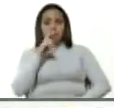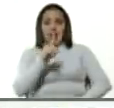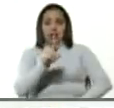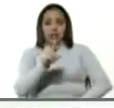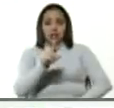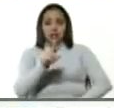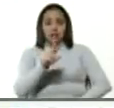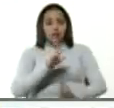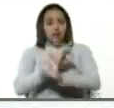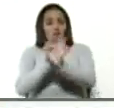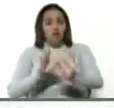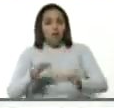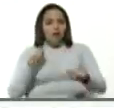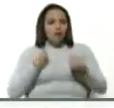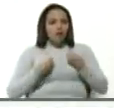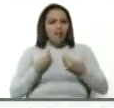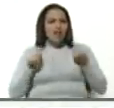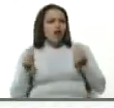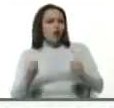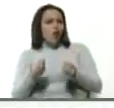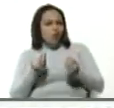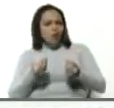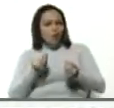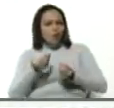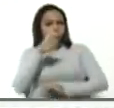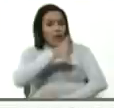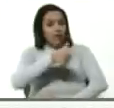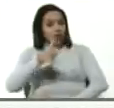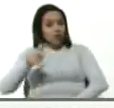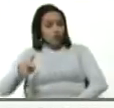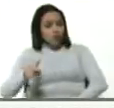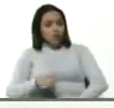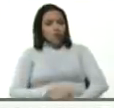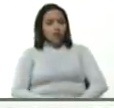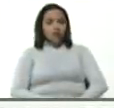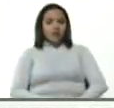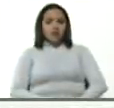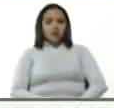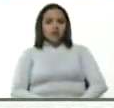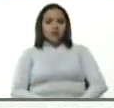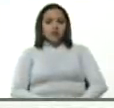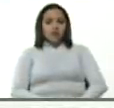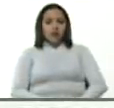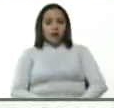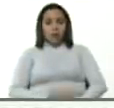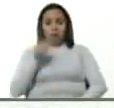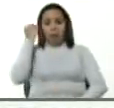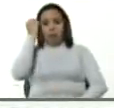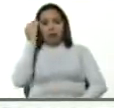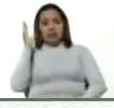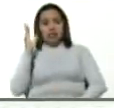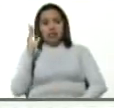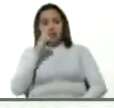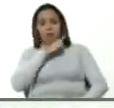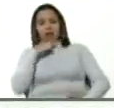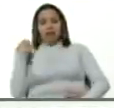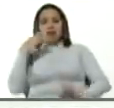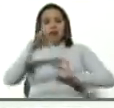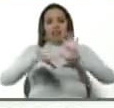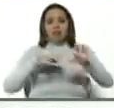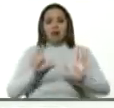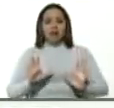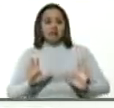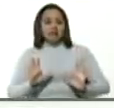muy preocupante cómo algunas personas tal vez creerán que matar a un animal por ser un